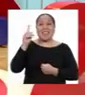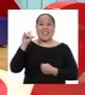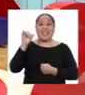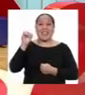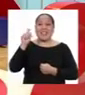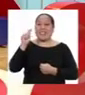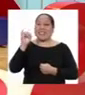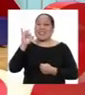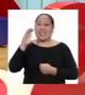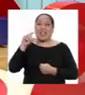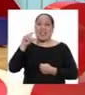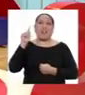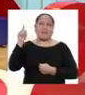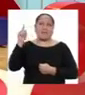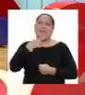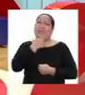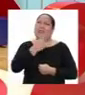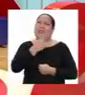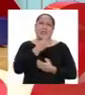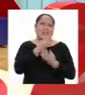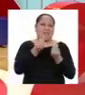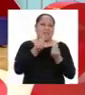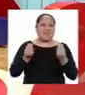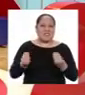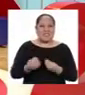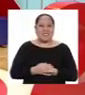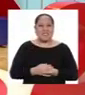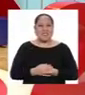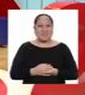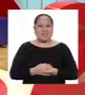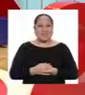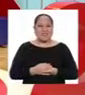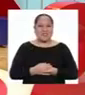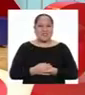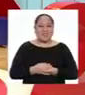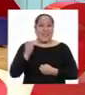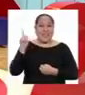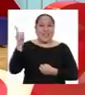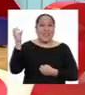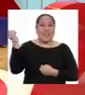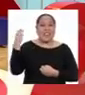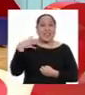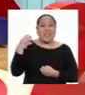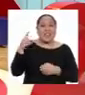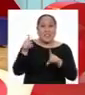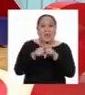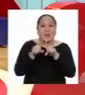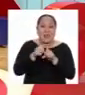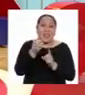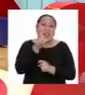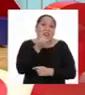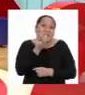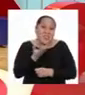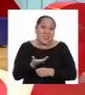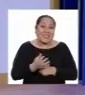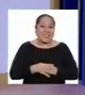su gran pasión entonces. Y bueno, también dijo que la comida.